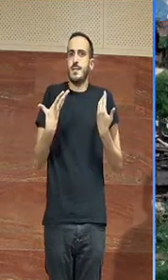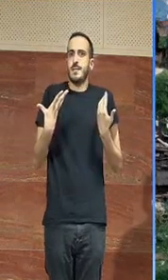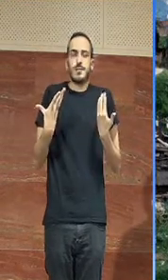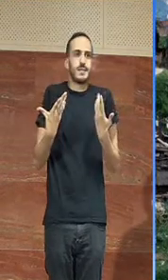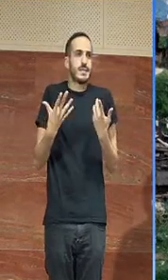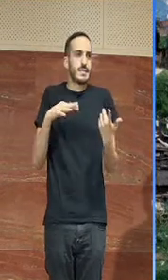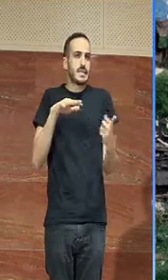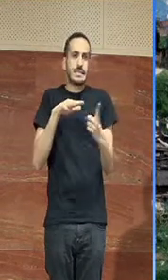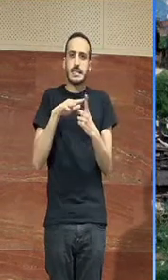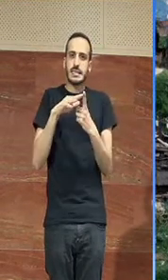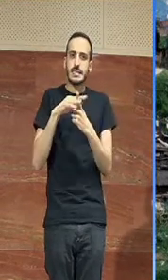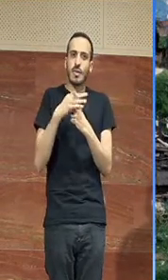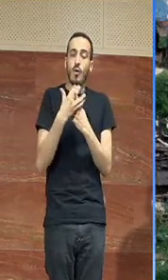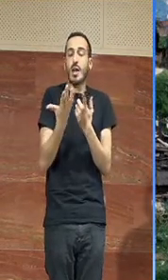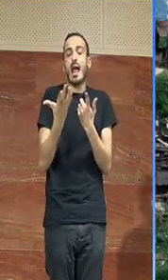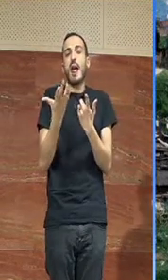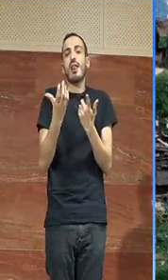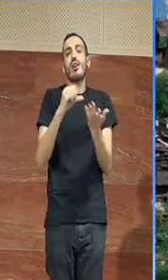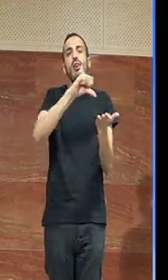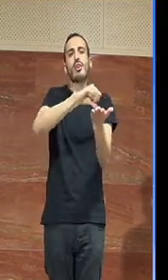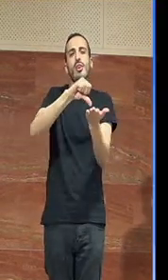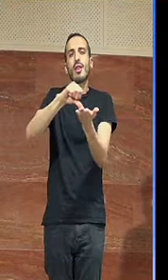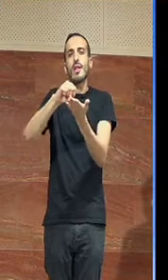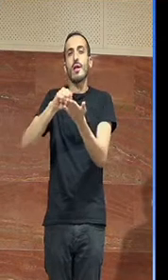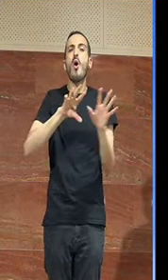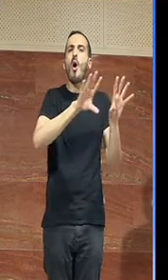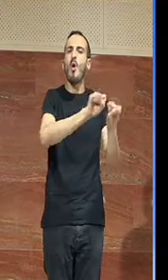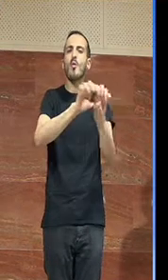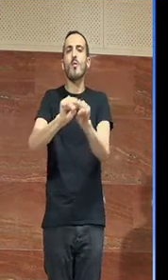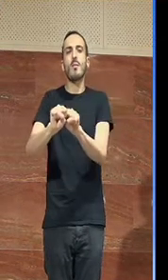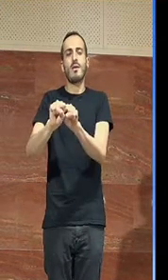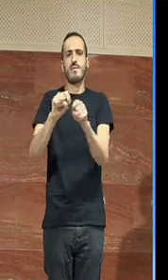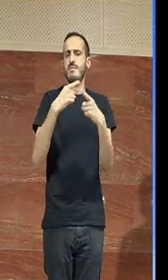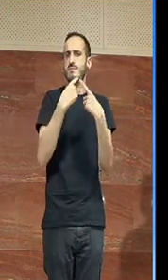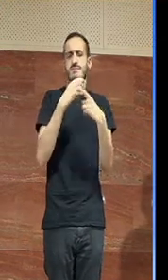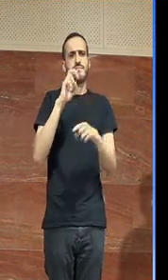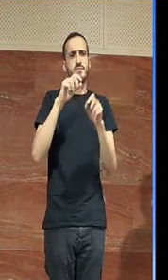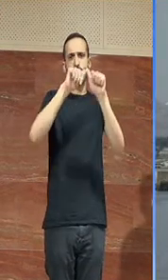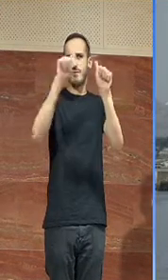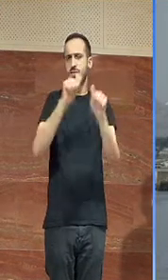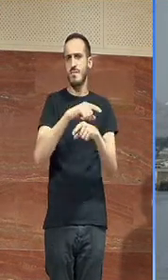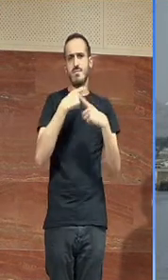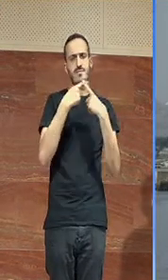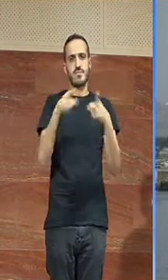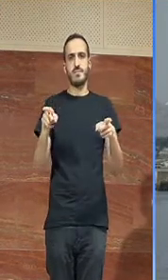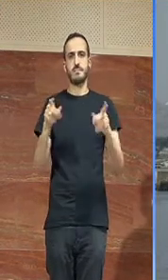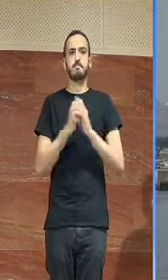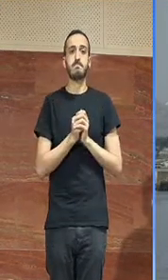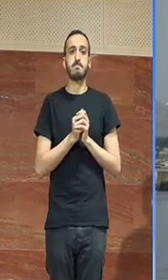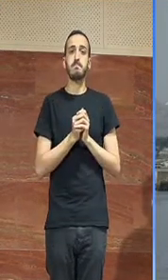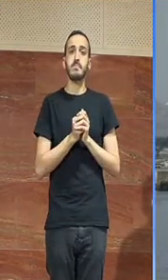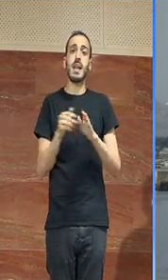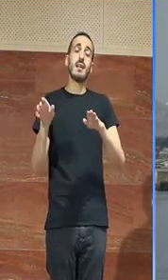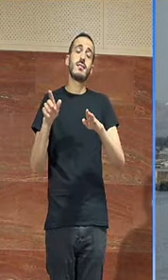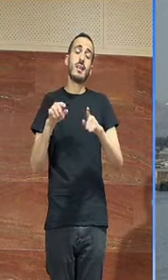ocupando las ciudades de una forma indeterminada. El factor administrativo es un factor clave. Aquí en